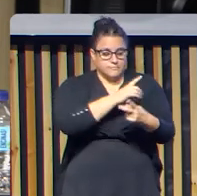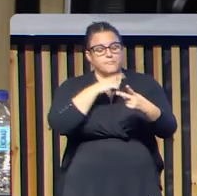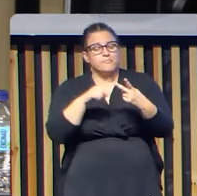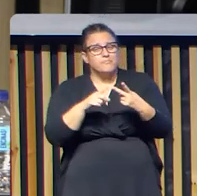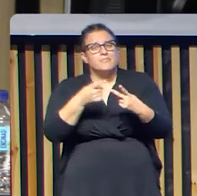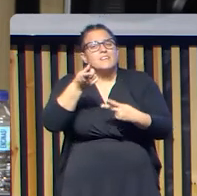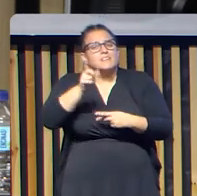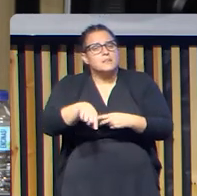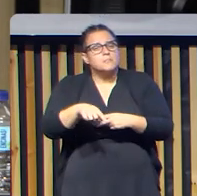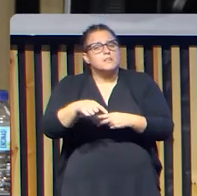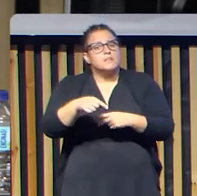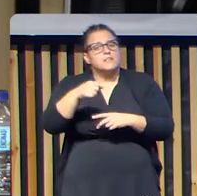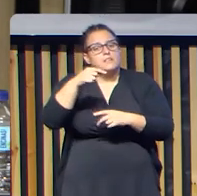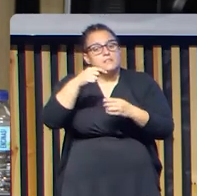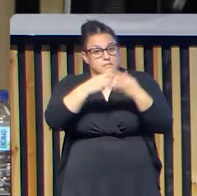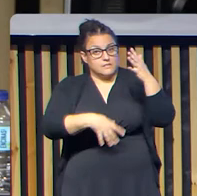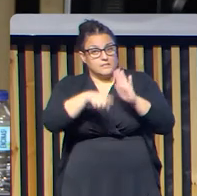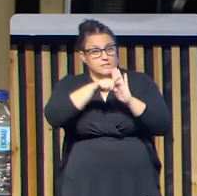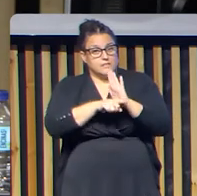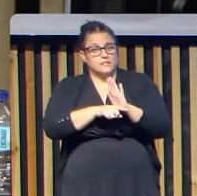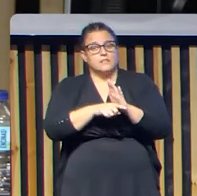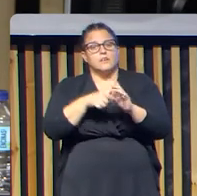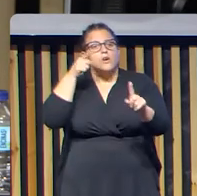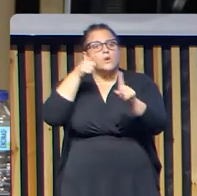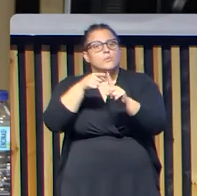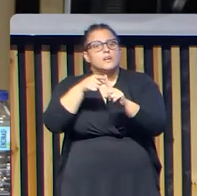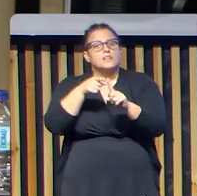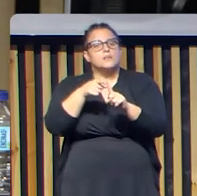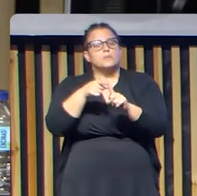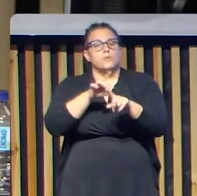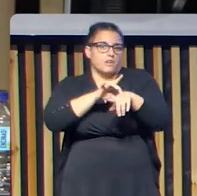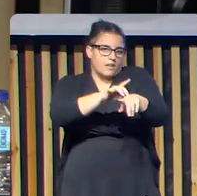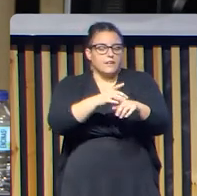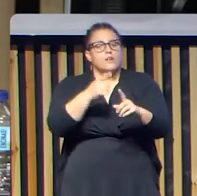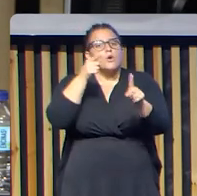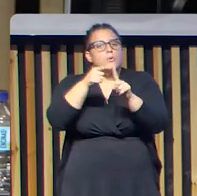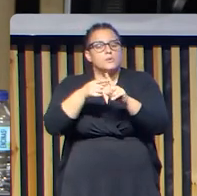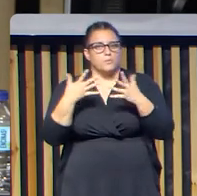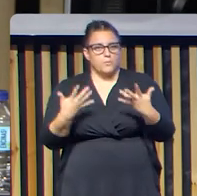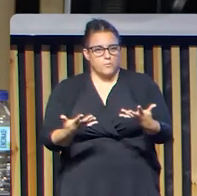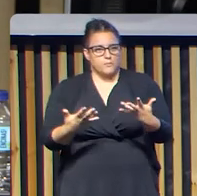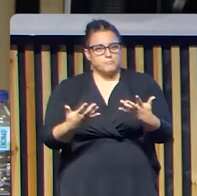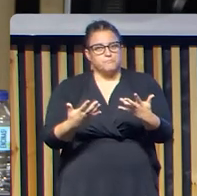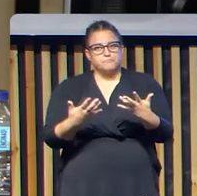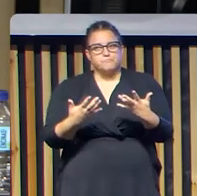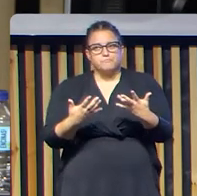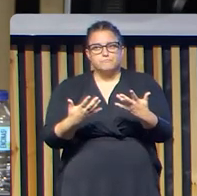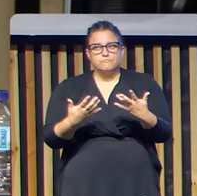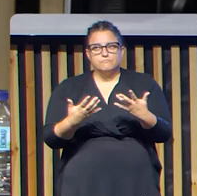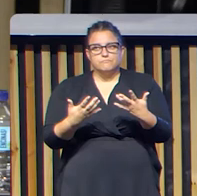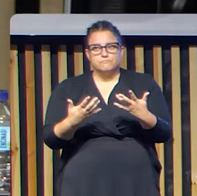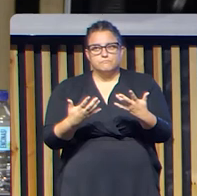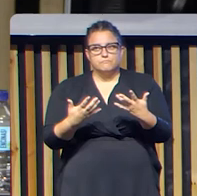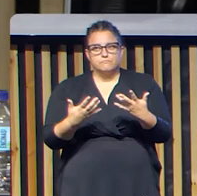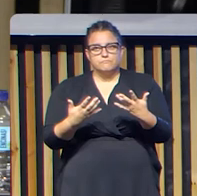tienen como objetivo este libro de estilo intentar frenar la tendencia propia de cada